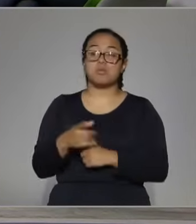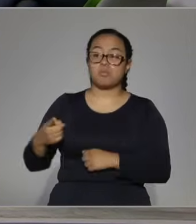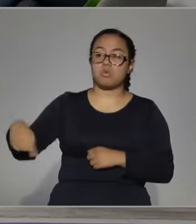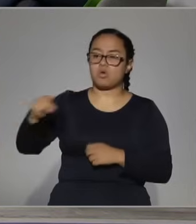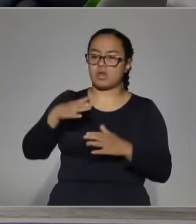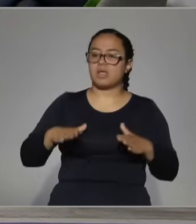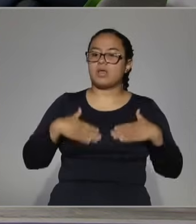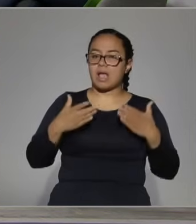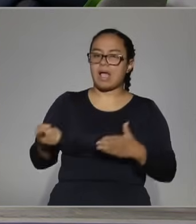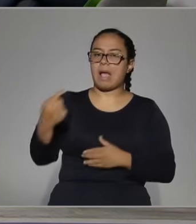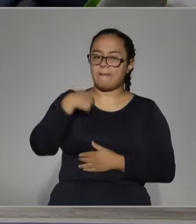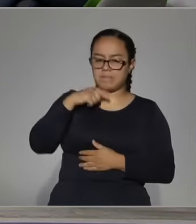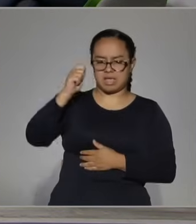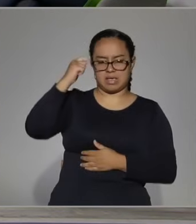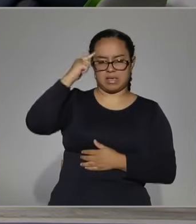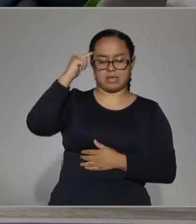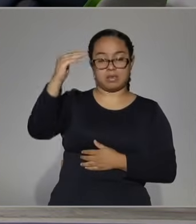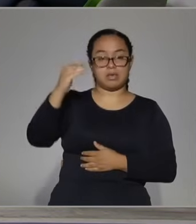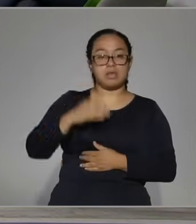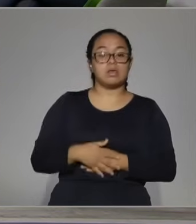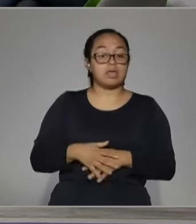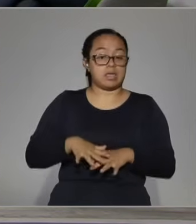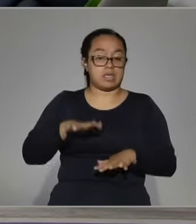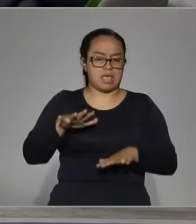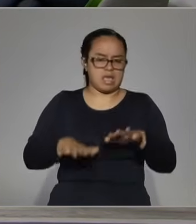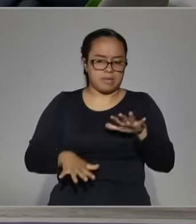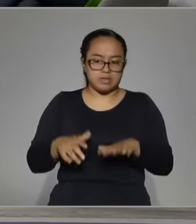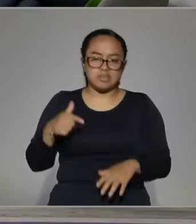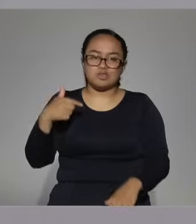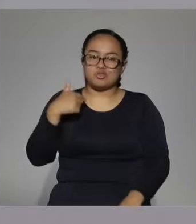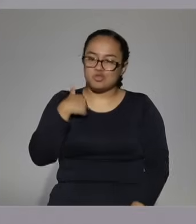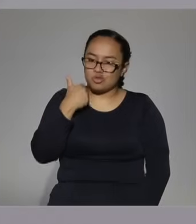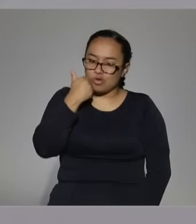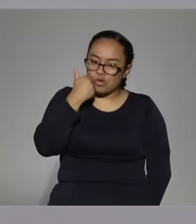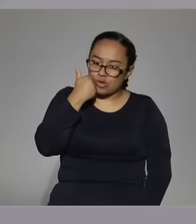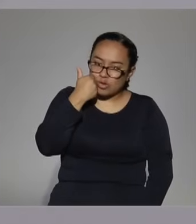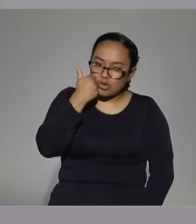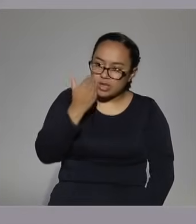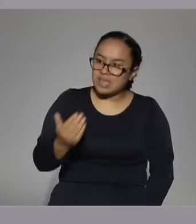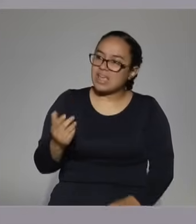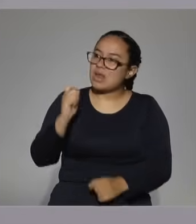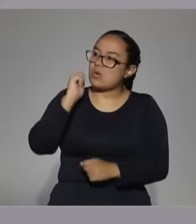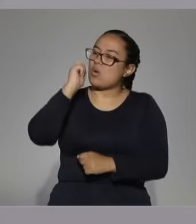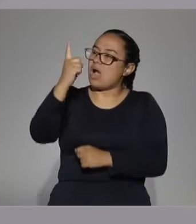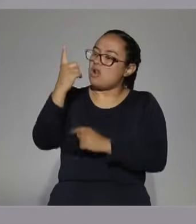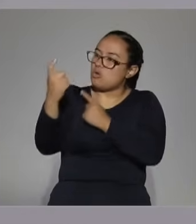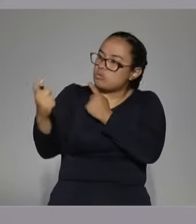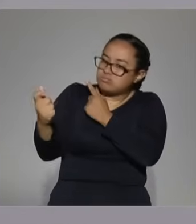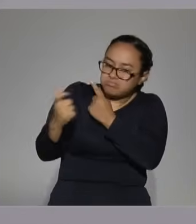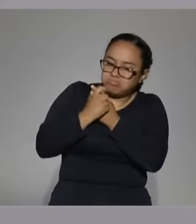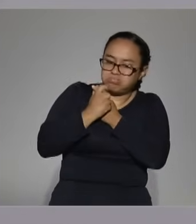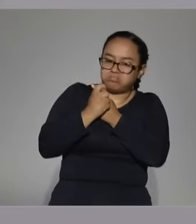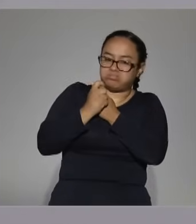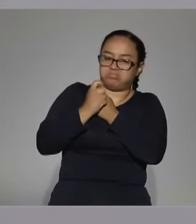en mi madurez. Y hay momentos en los que a mí me gustaría sentirme protegido, sentirme... Es mucha responsabilidad,